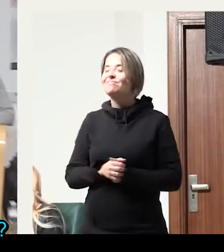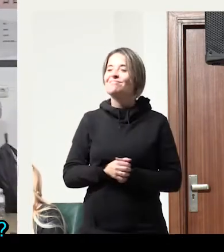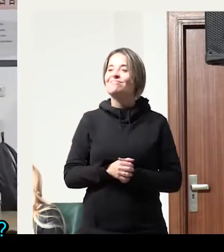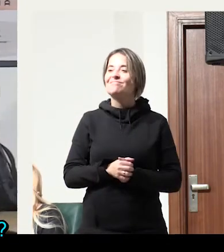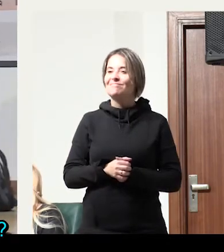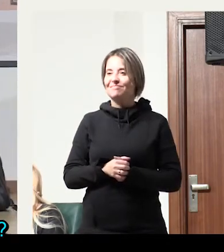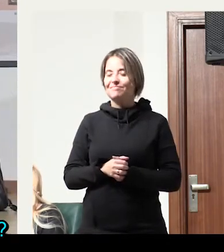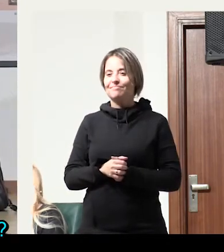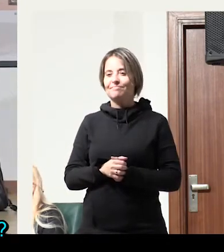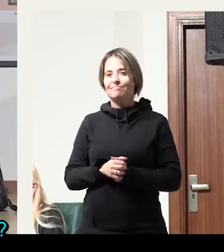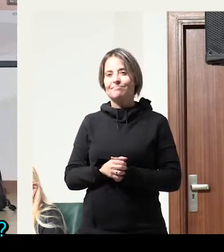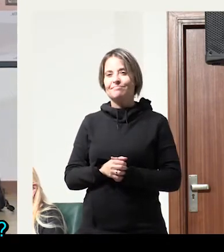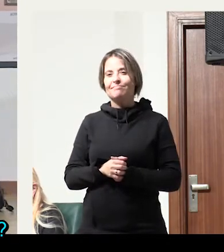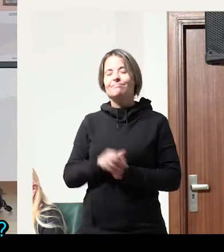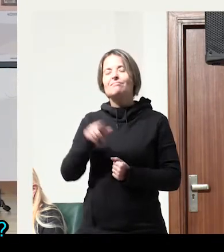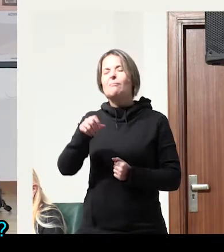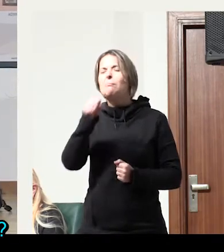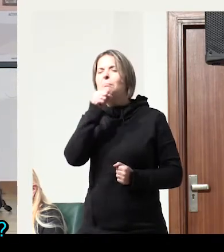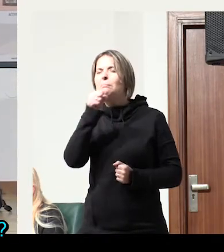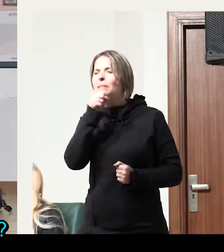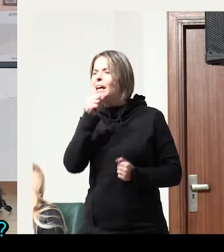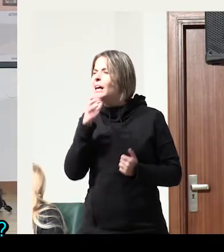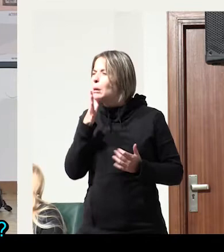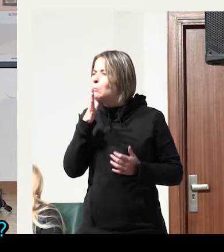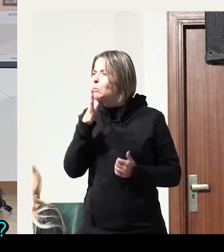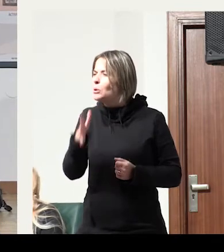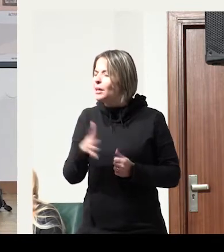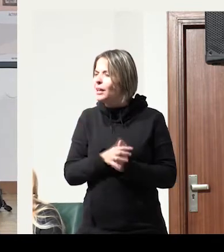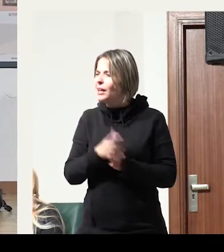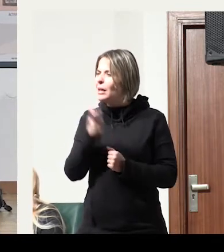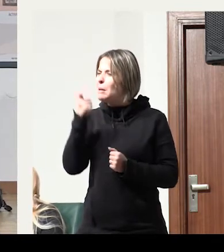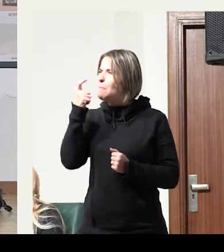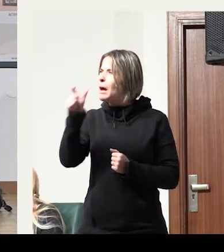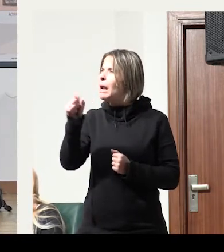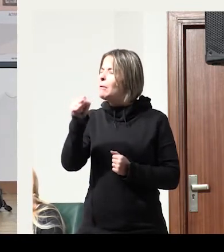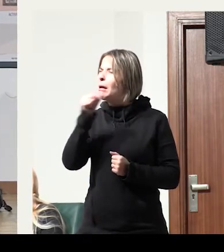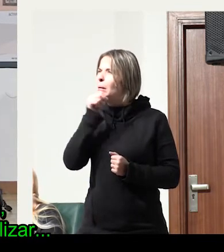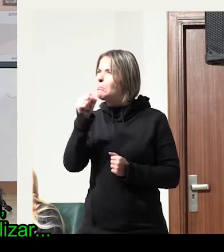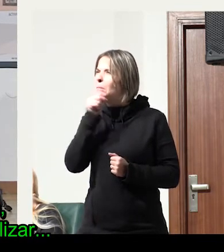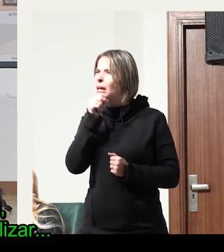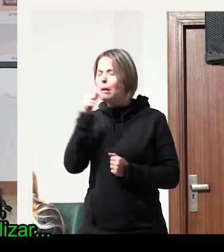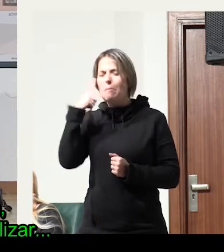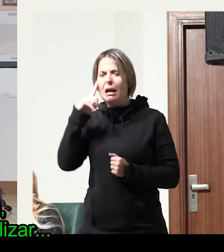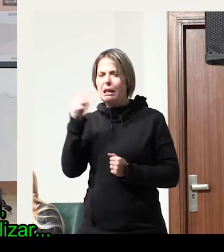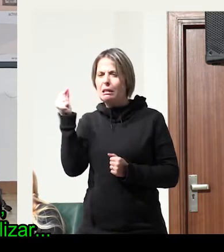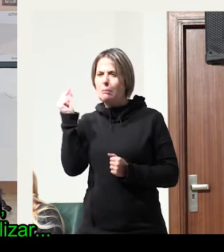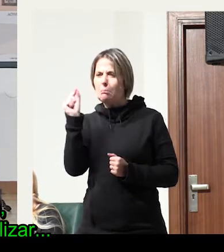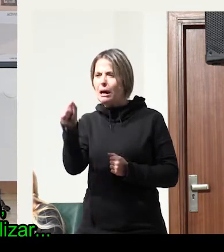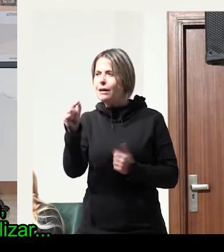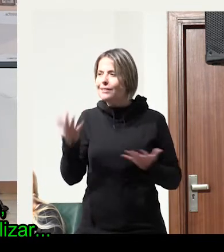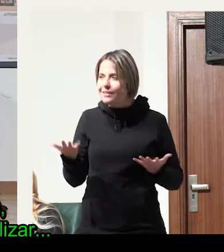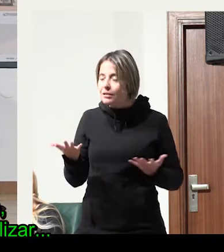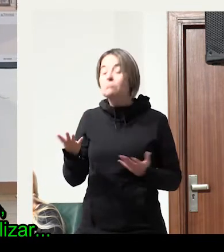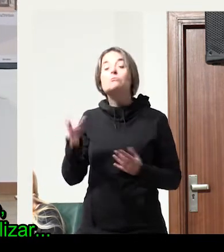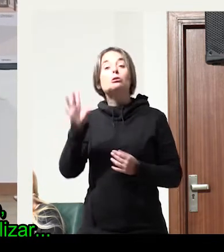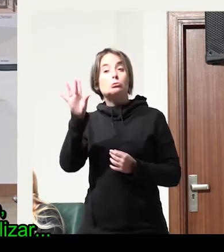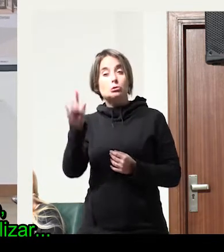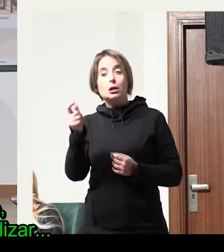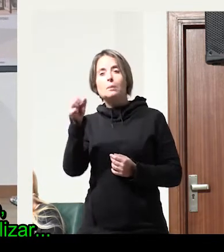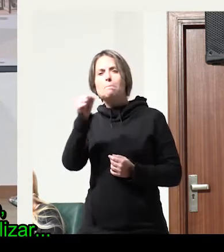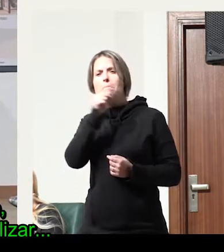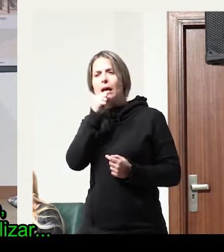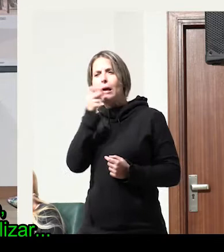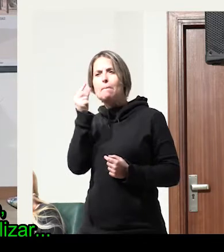¿Por qué vieja? ¿No es un término peyorativo? Sí, es un término peyorativo, pero